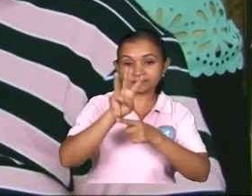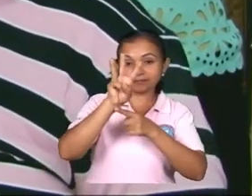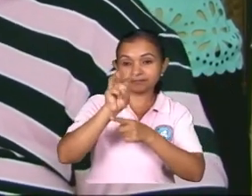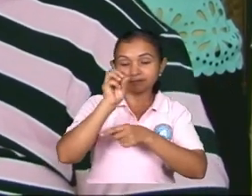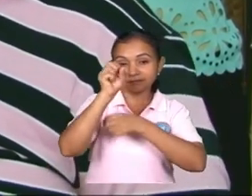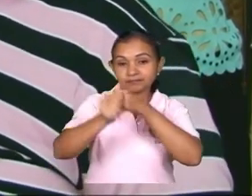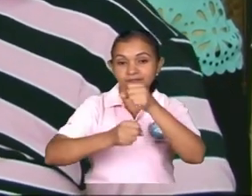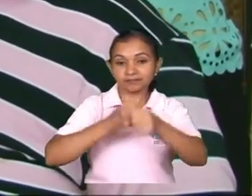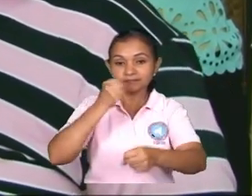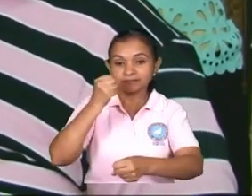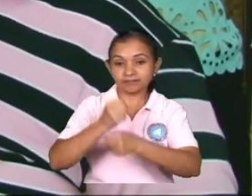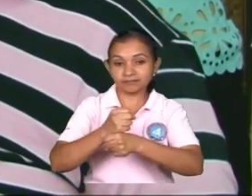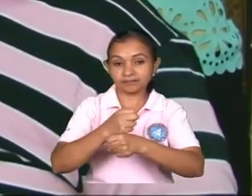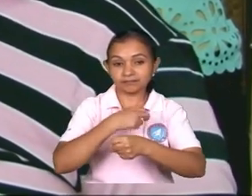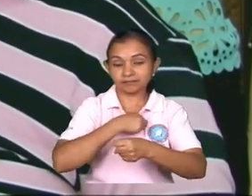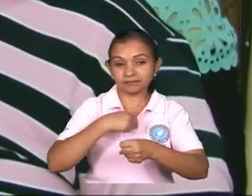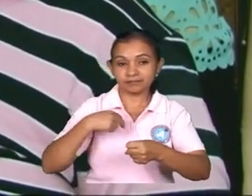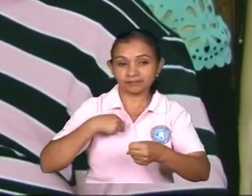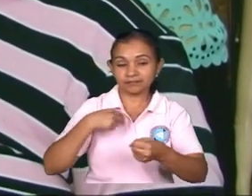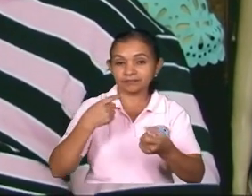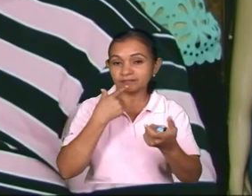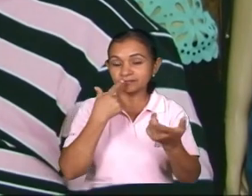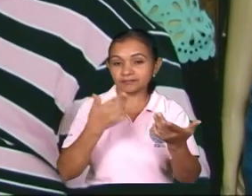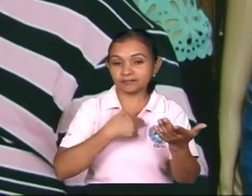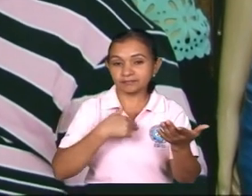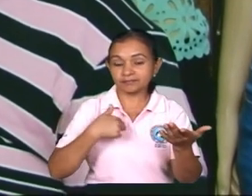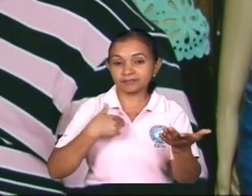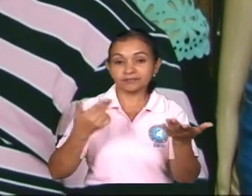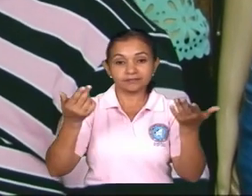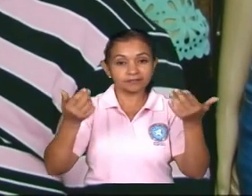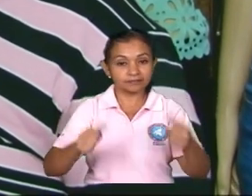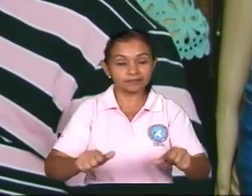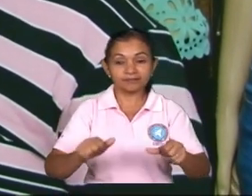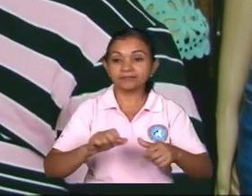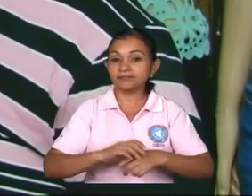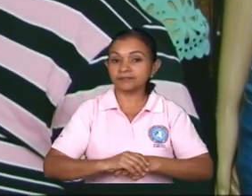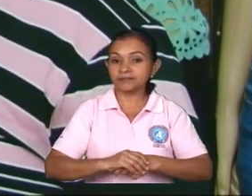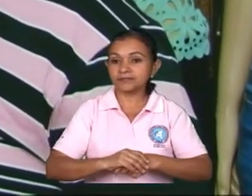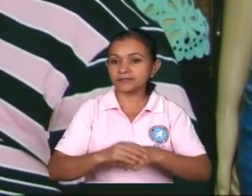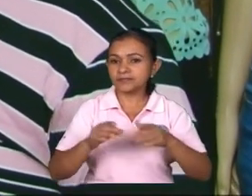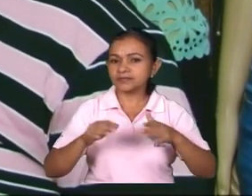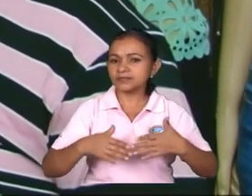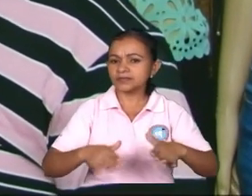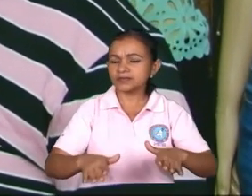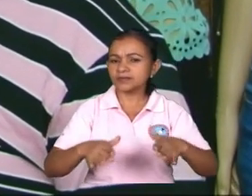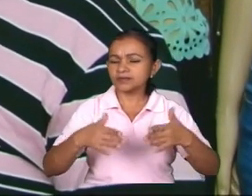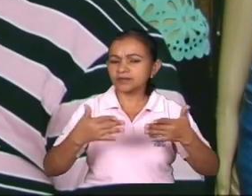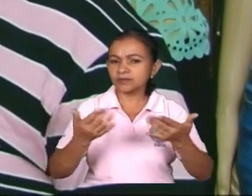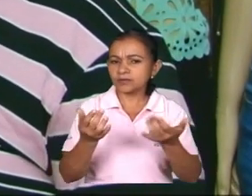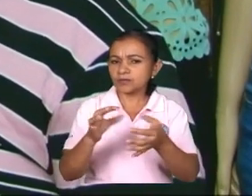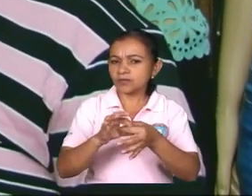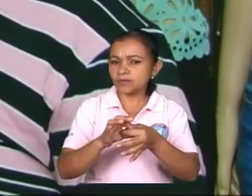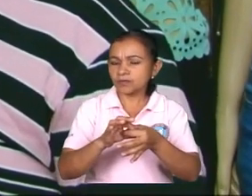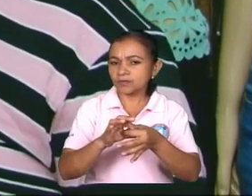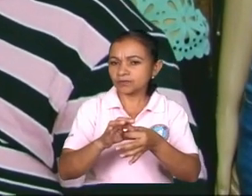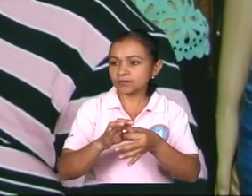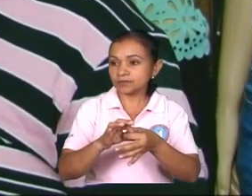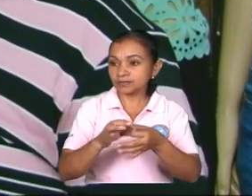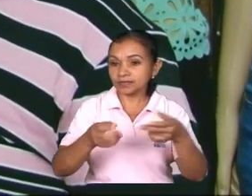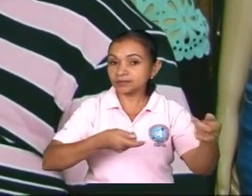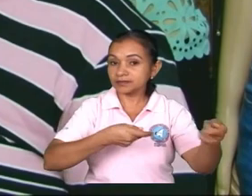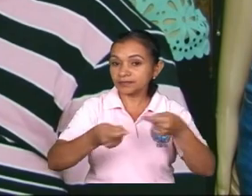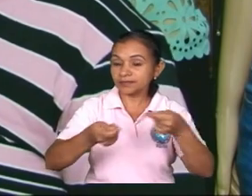años. Ya tengo mucha clientela, gracias a Dios. Camisas y la falda junto con las blusas son parte del componente que se